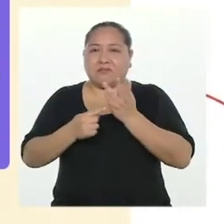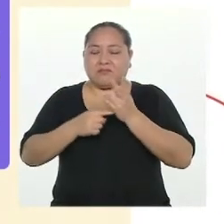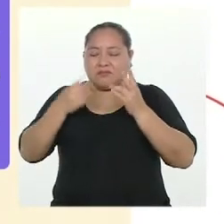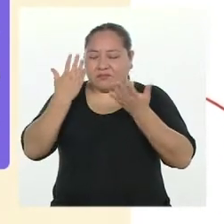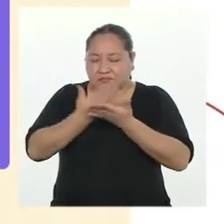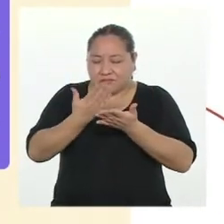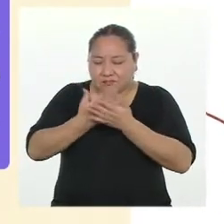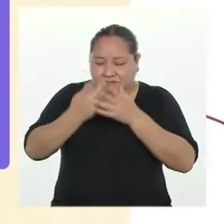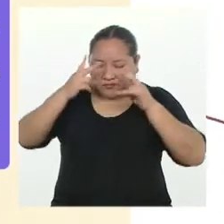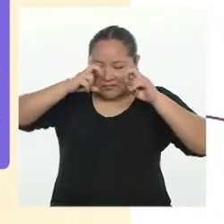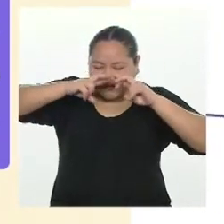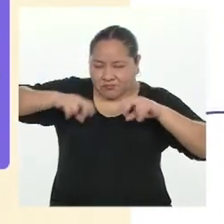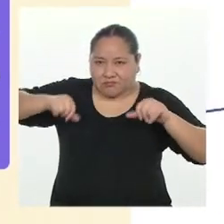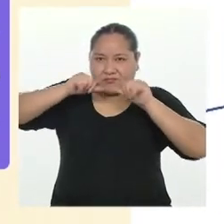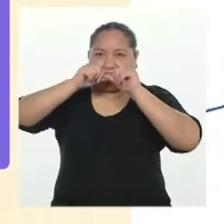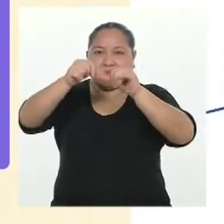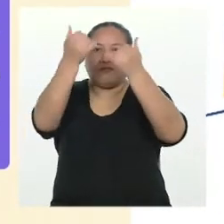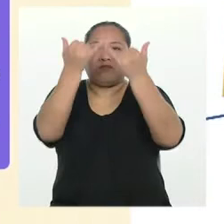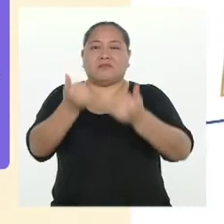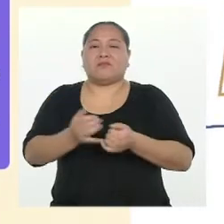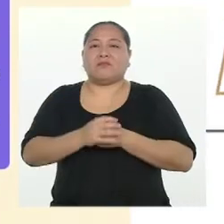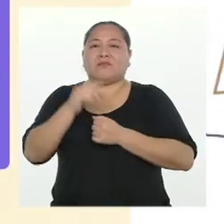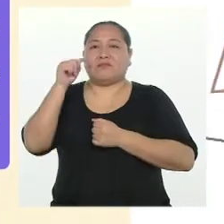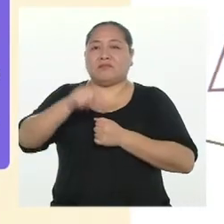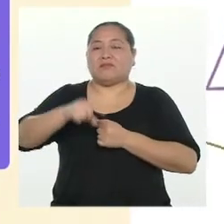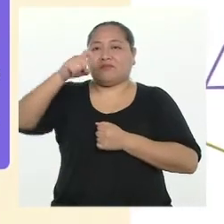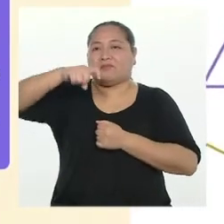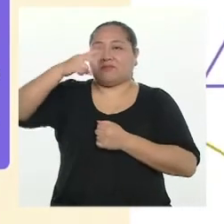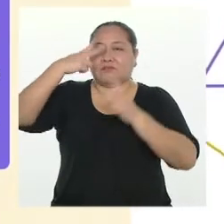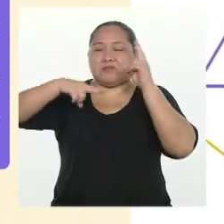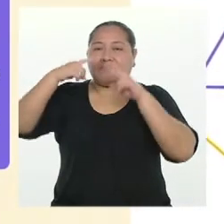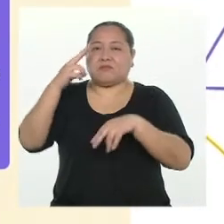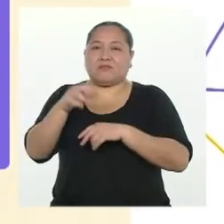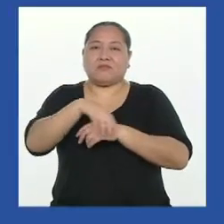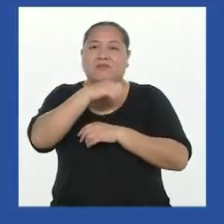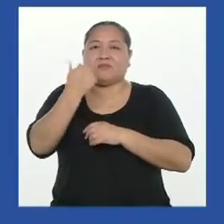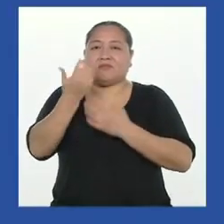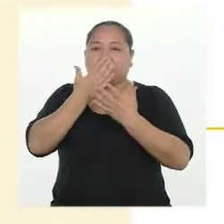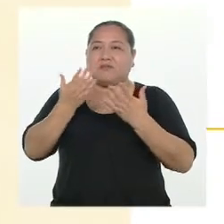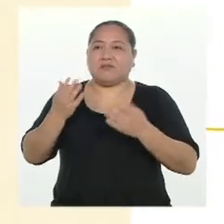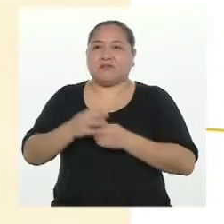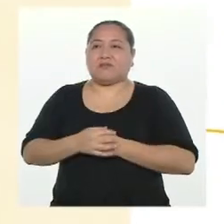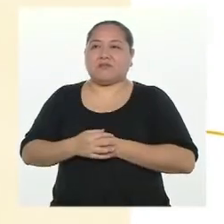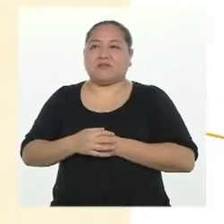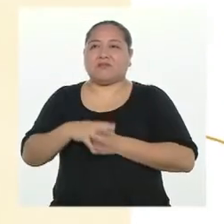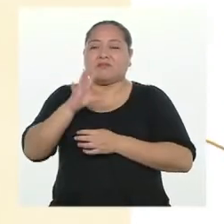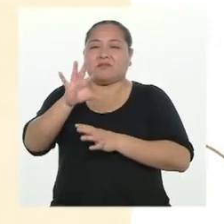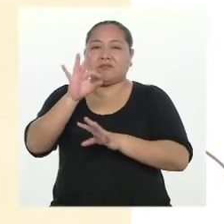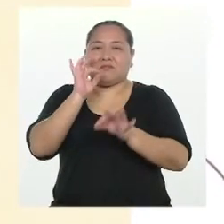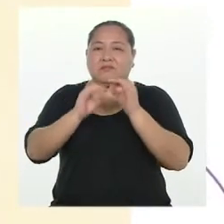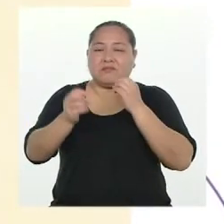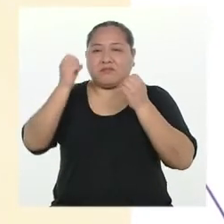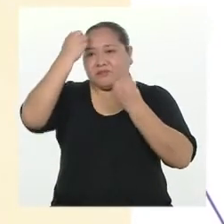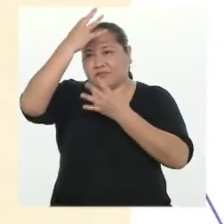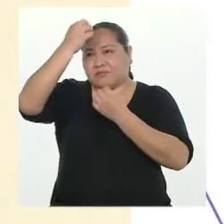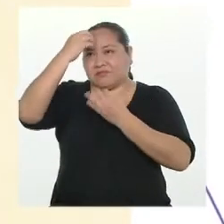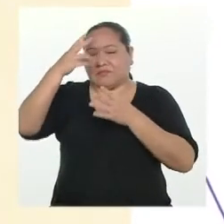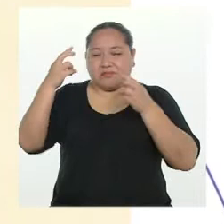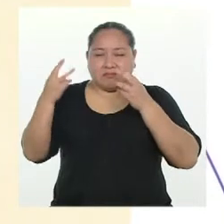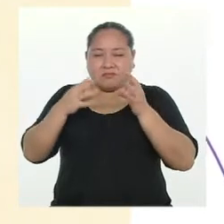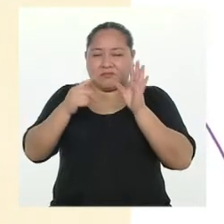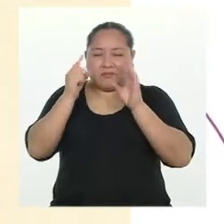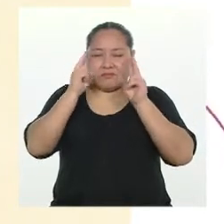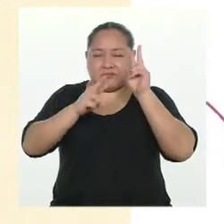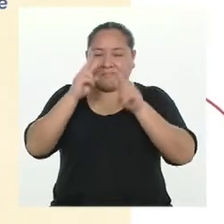indagación científica que continuaremos hoy. Para ello debemos tener en cuenta los siguientes criterios. Obtener datos a partir de mediciones repetidas